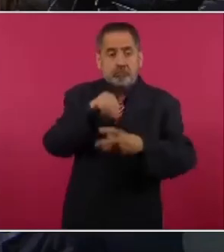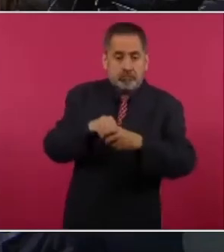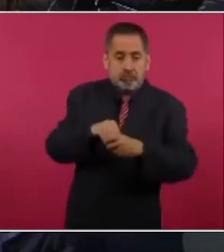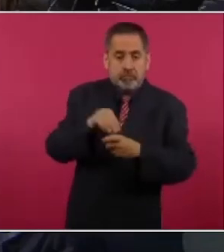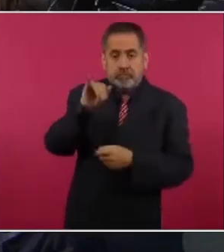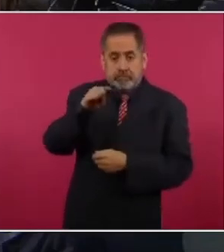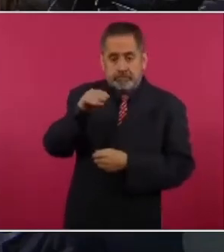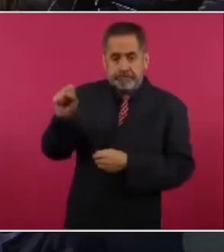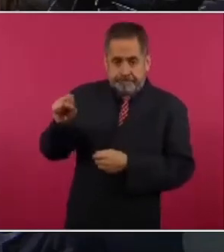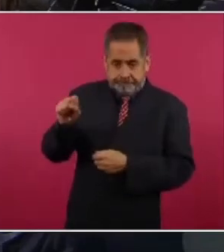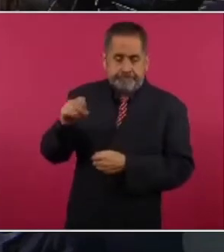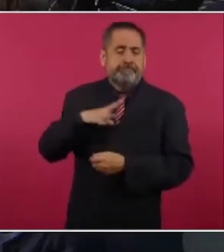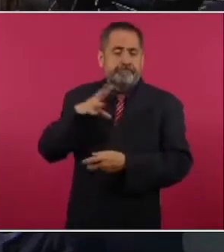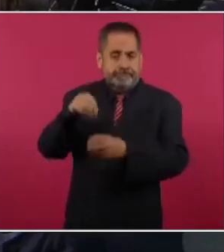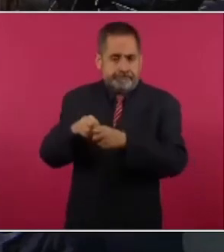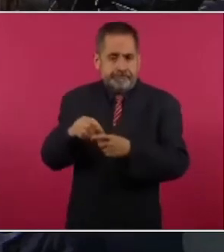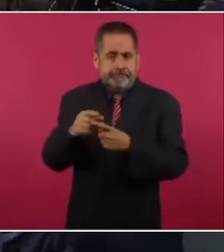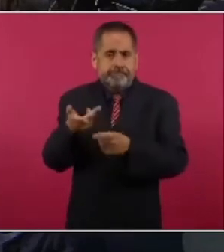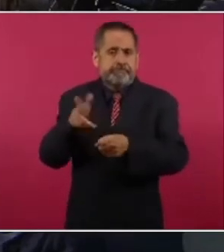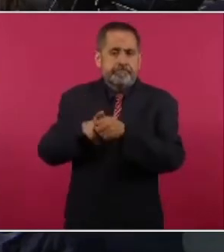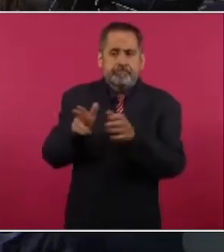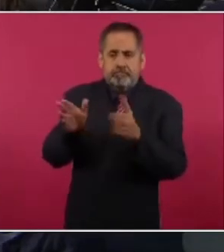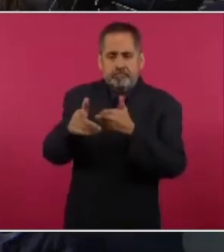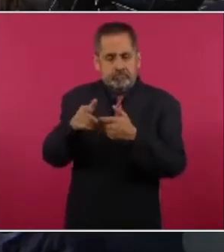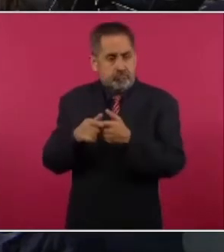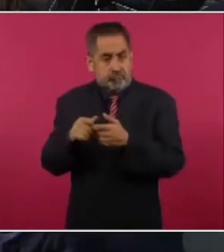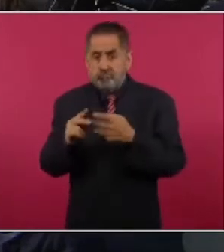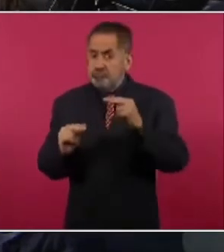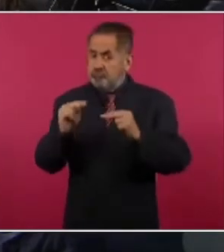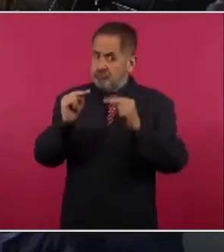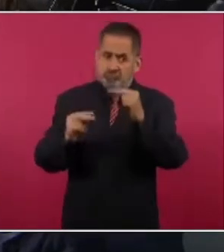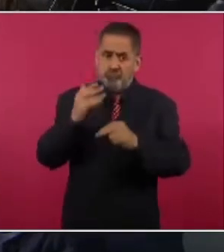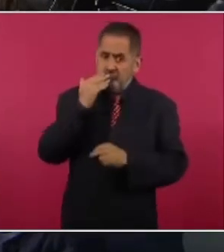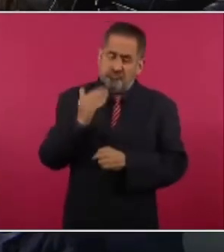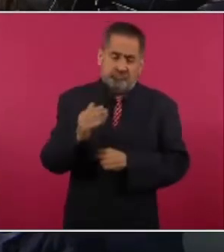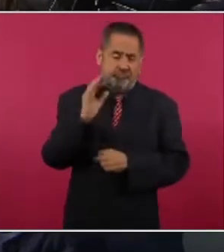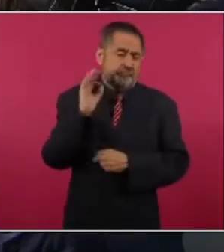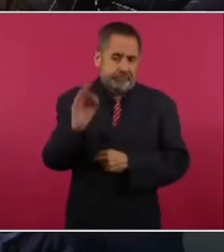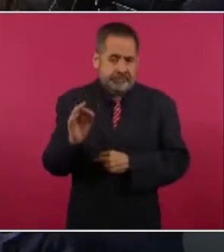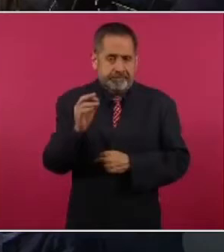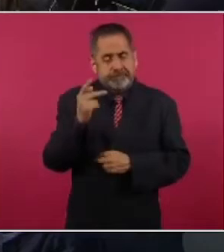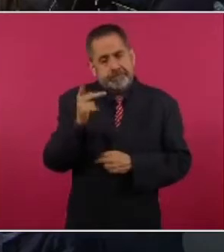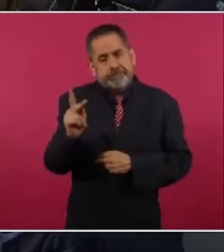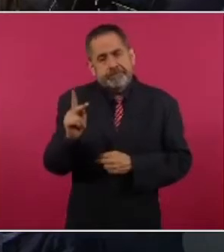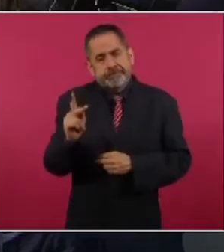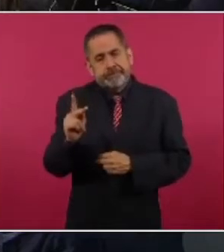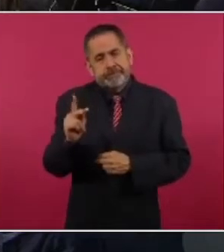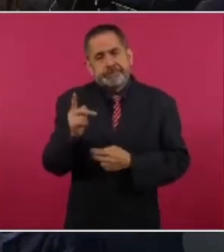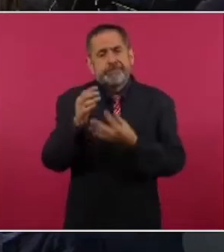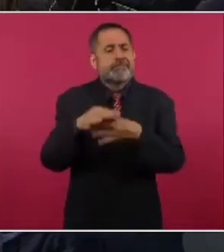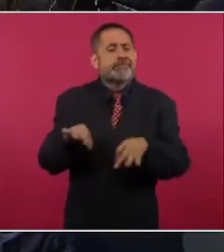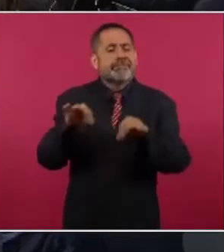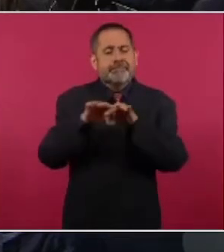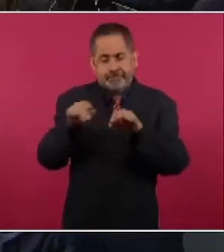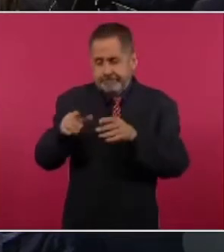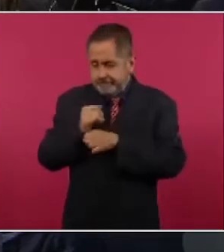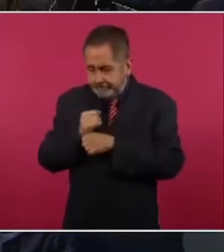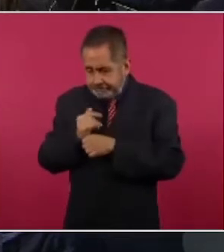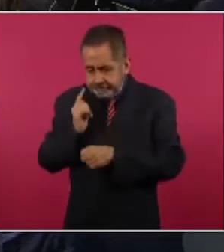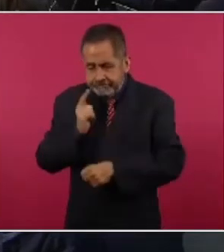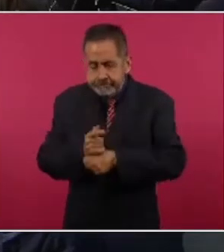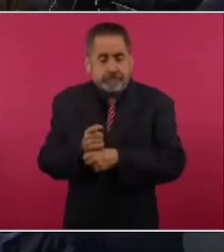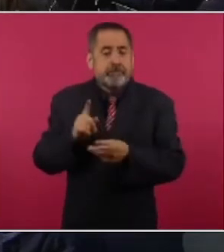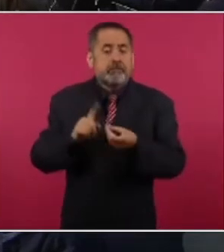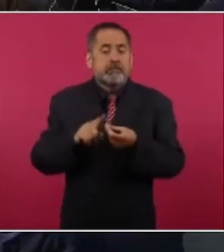Mexicano del Seguro Social, clínicas que están ahí ranqueadas, pero sobre la importancia de este estudio es que están